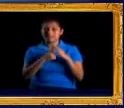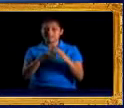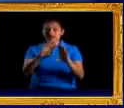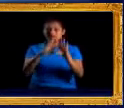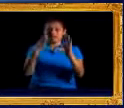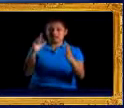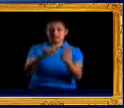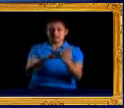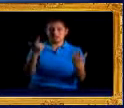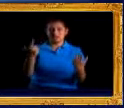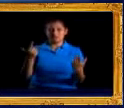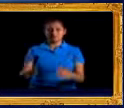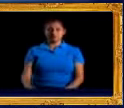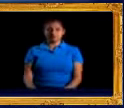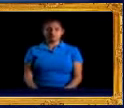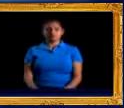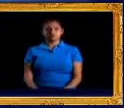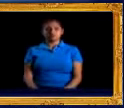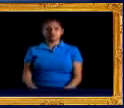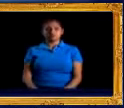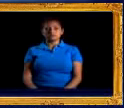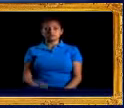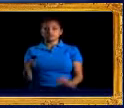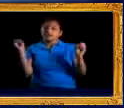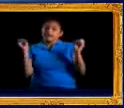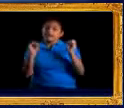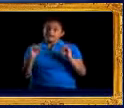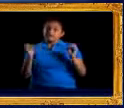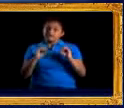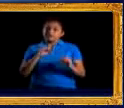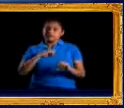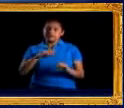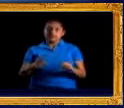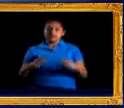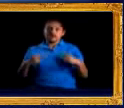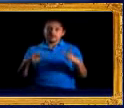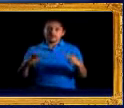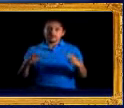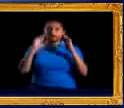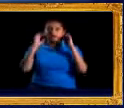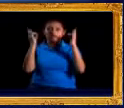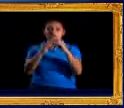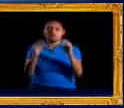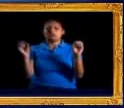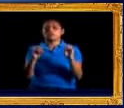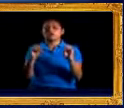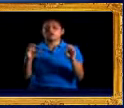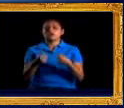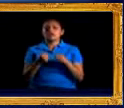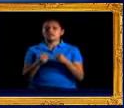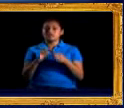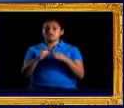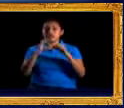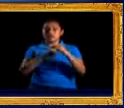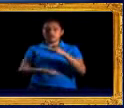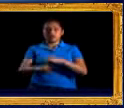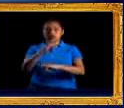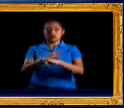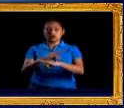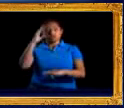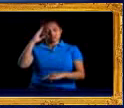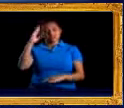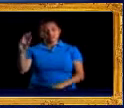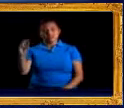libro y que nadie se le había revelado, ninguna creación del universo